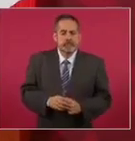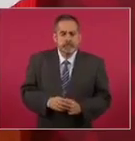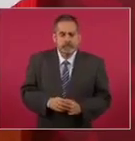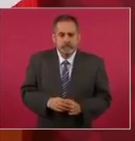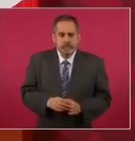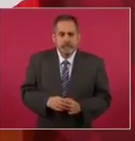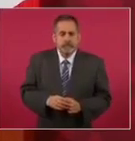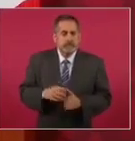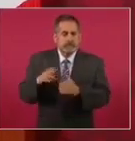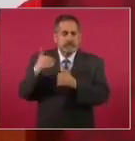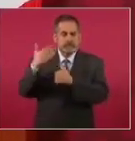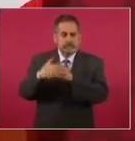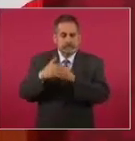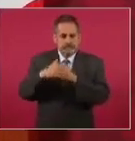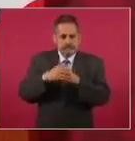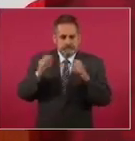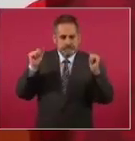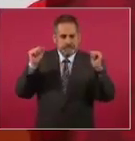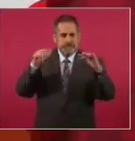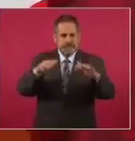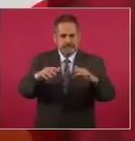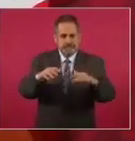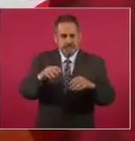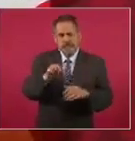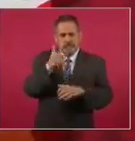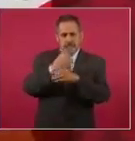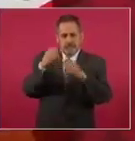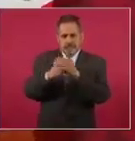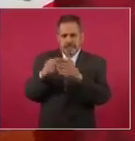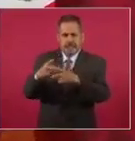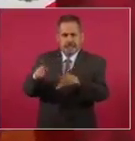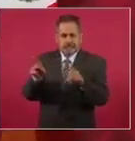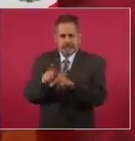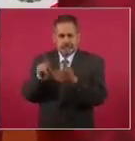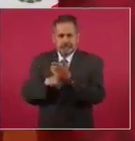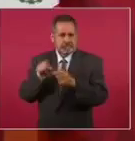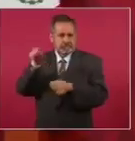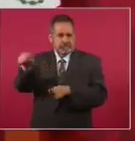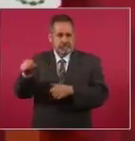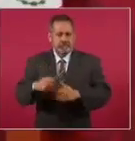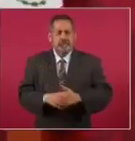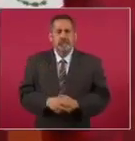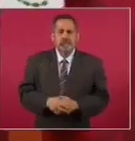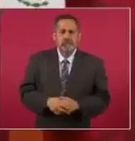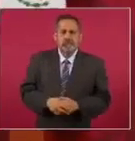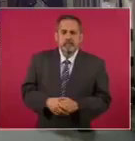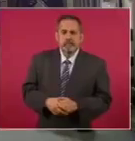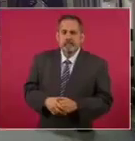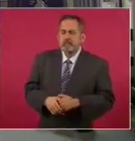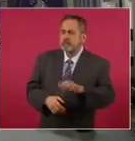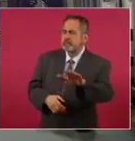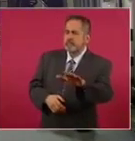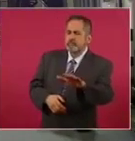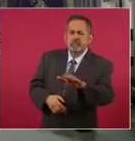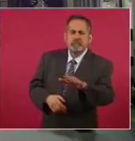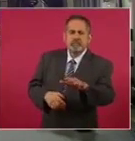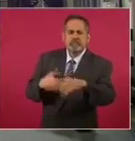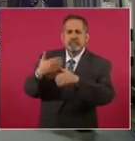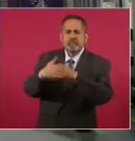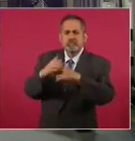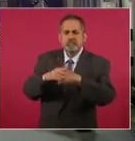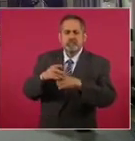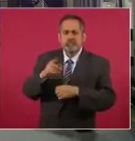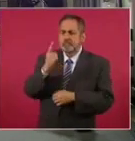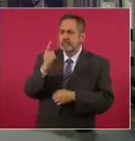nos acompañen a la plaza, porque voy a decir otras cosas. ¿Habrá Zócalo lleno el 1 de diciembre, presidente? Yo creo